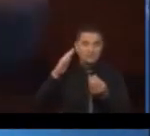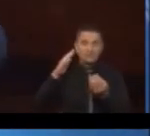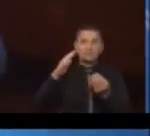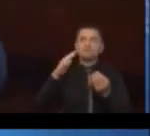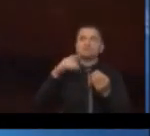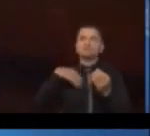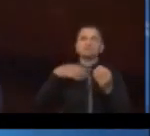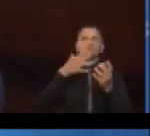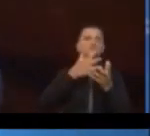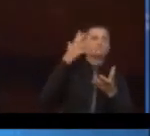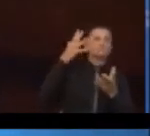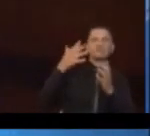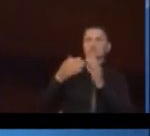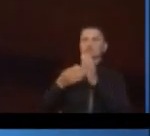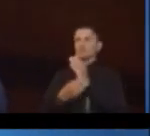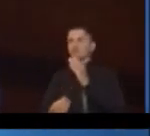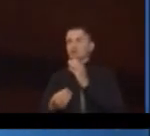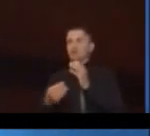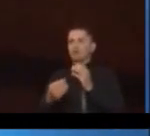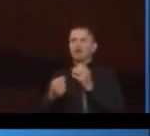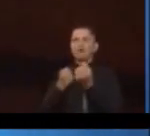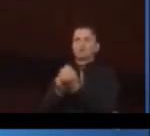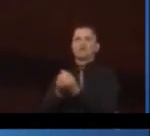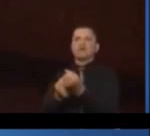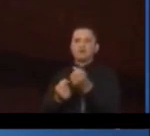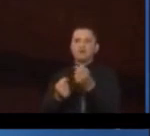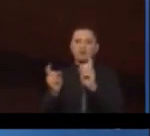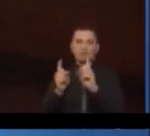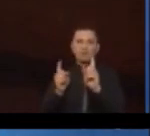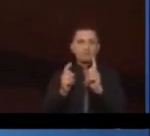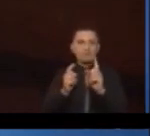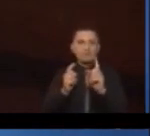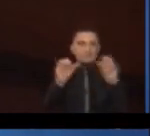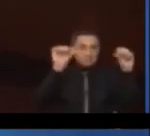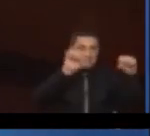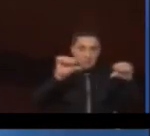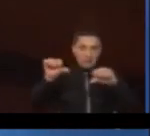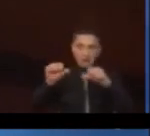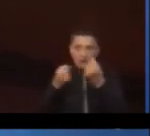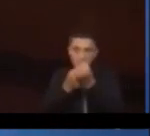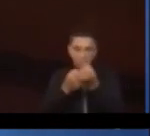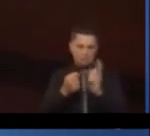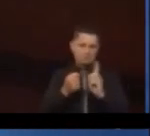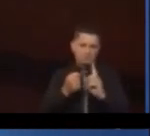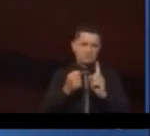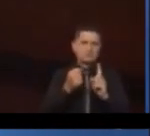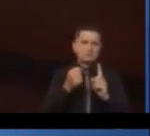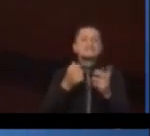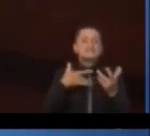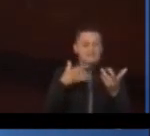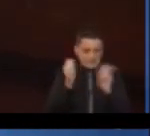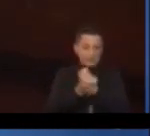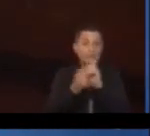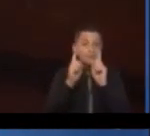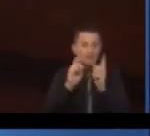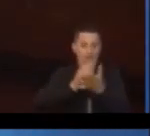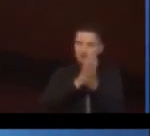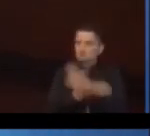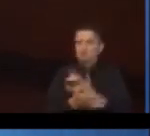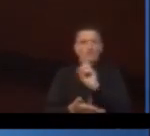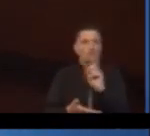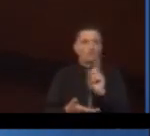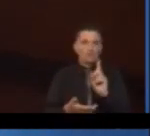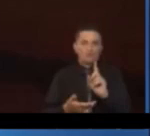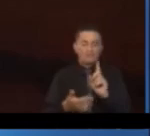quo. Nosotros no estamos defendiendo lo que está mal, todo lo contrario, queremos cambio, pero no destrucción. Nosotros en el